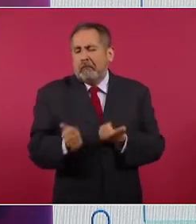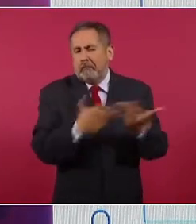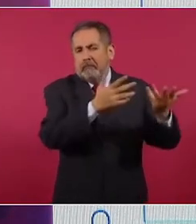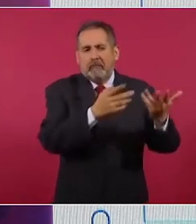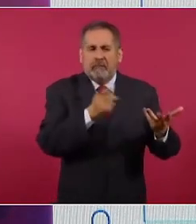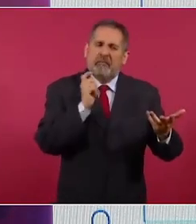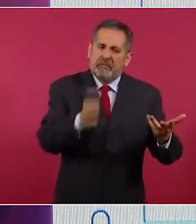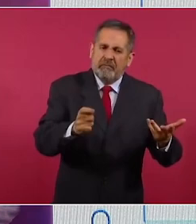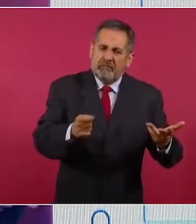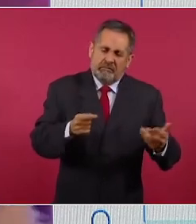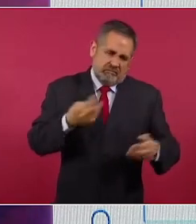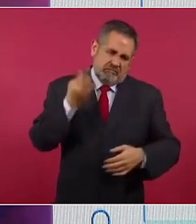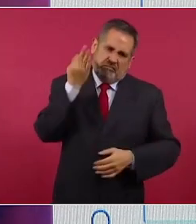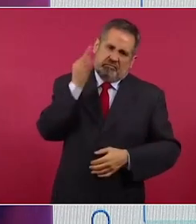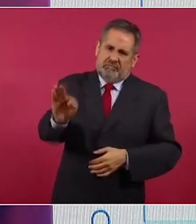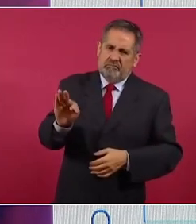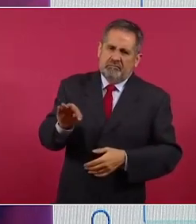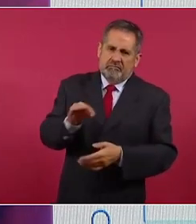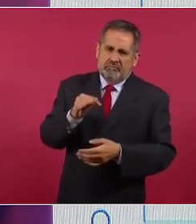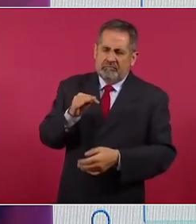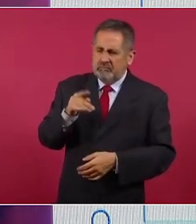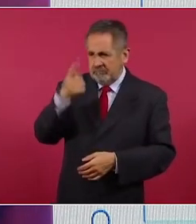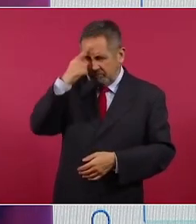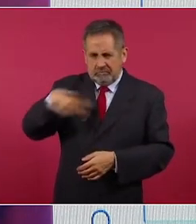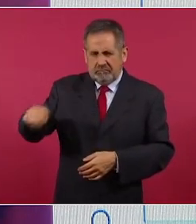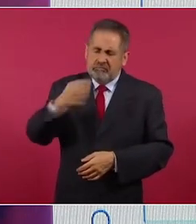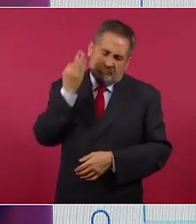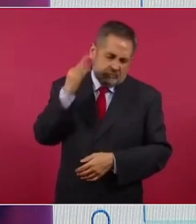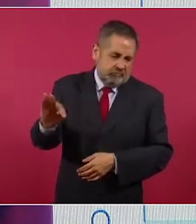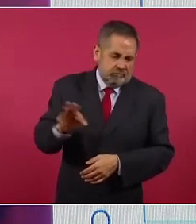son traidores a la patria.